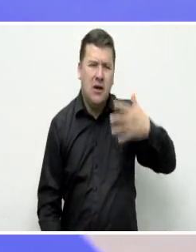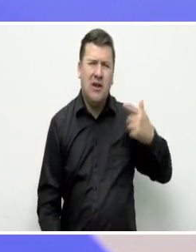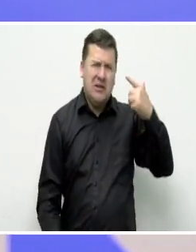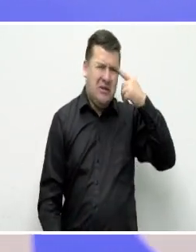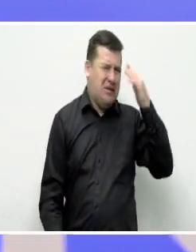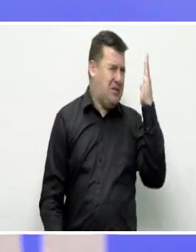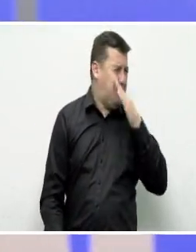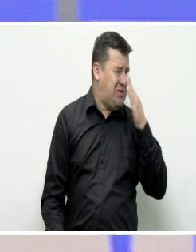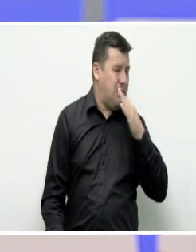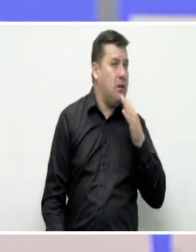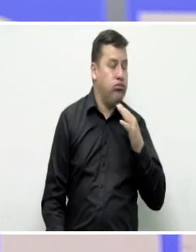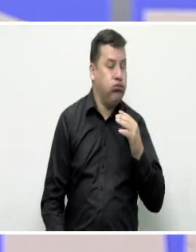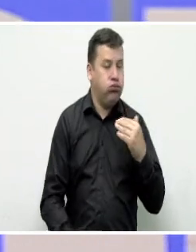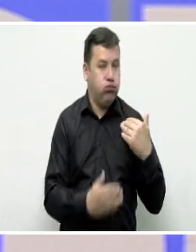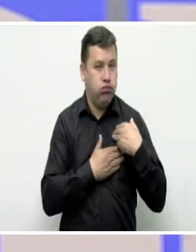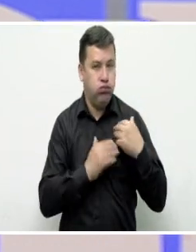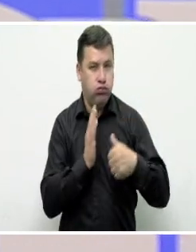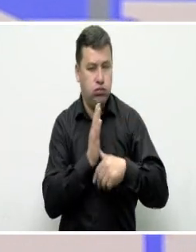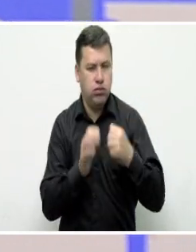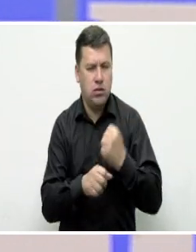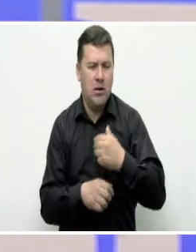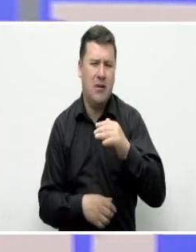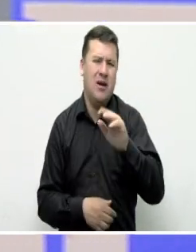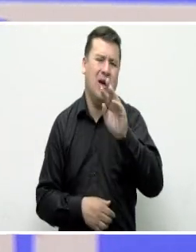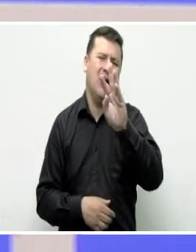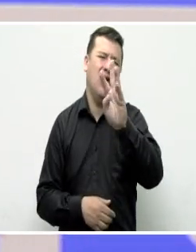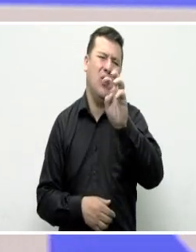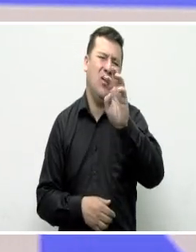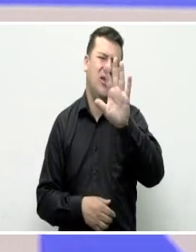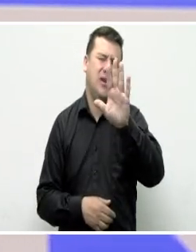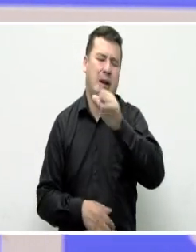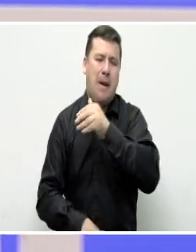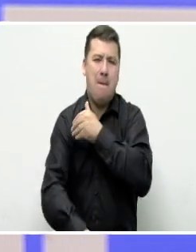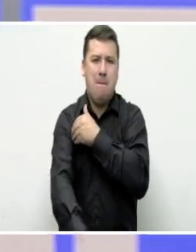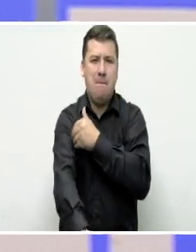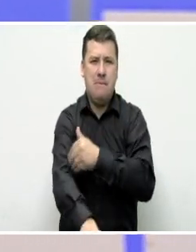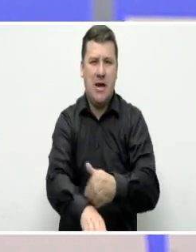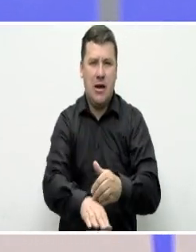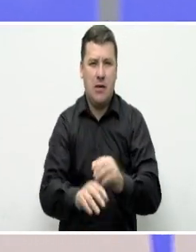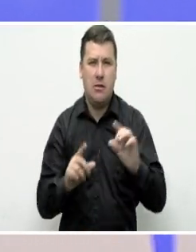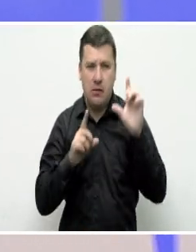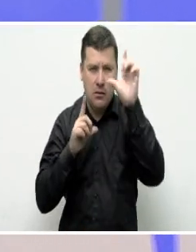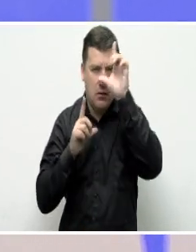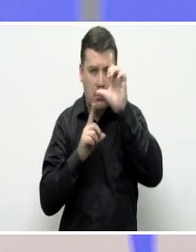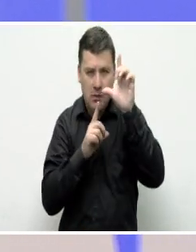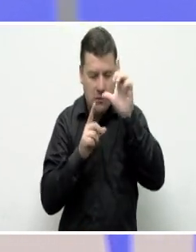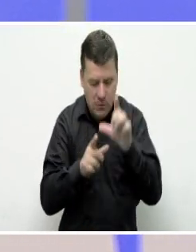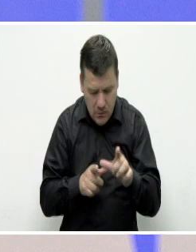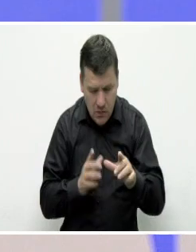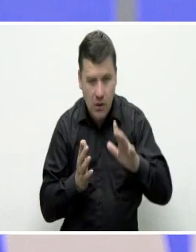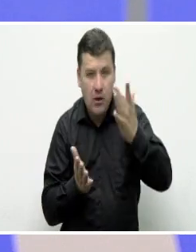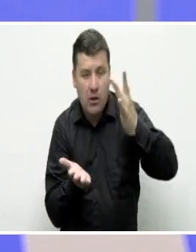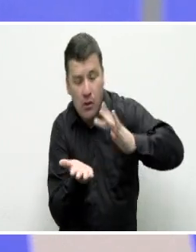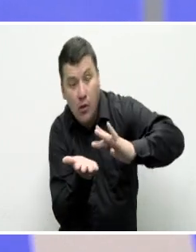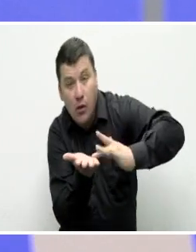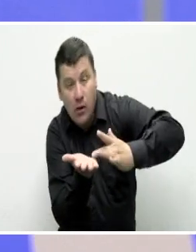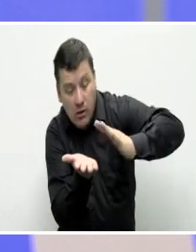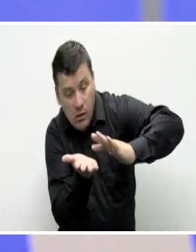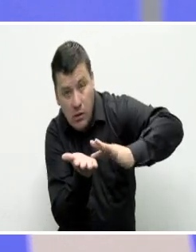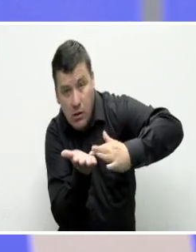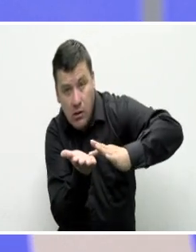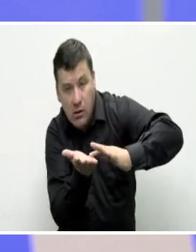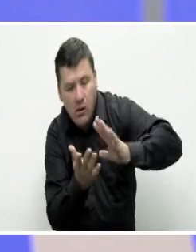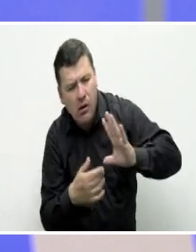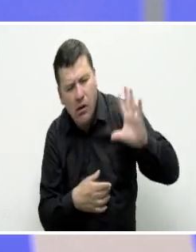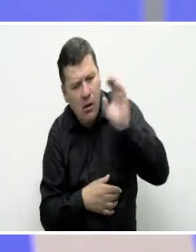la Registraduría Nacional de Estado Civil. Más de 85 millones de cotejos de huella dactilar para validar